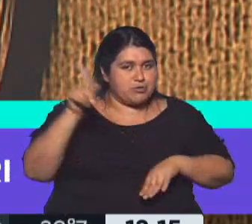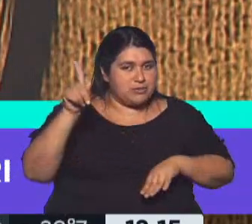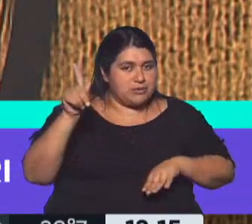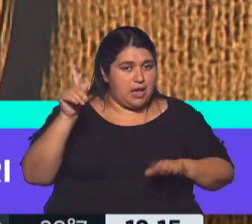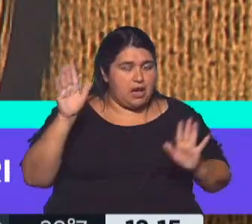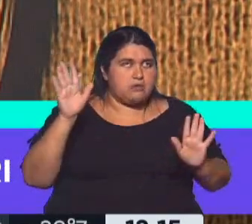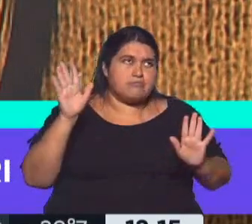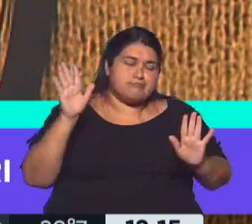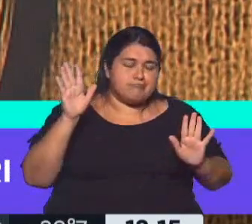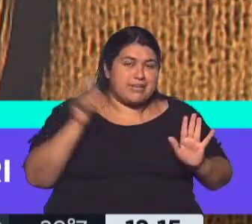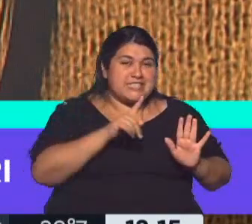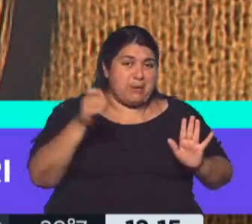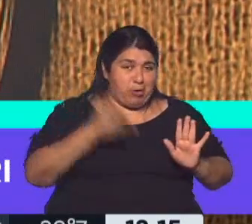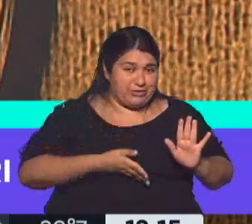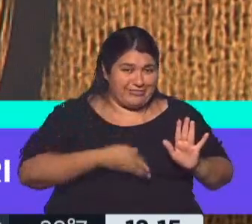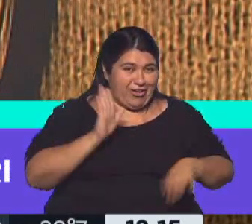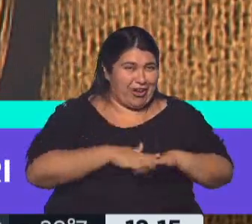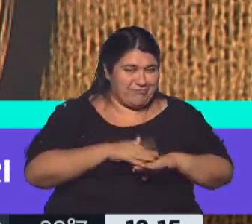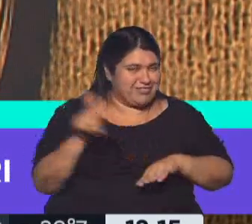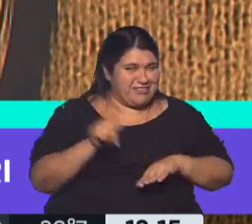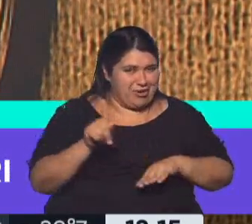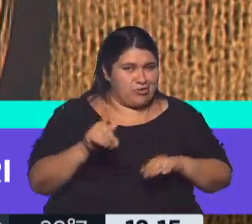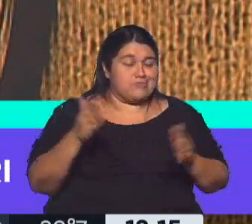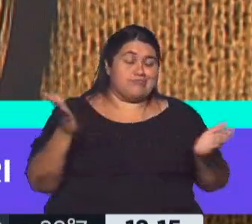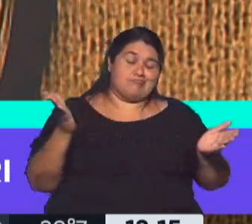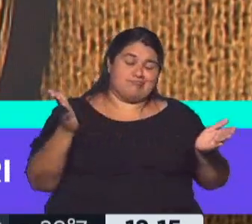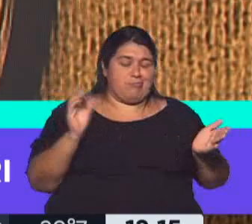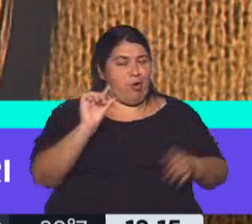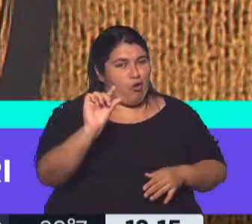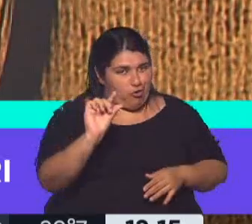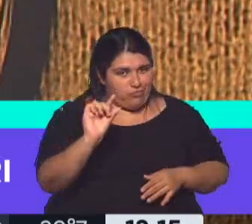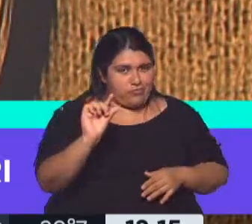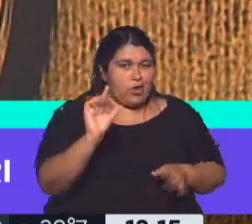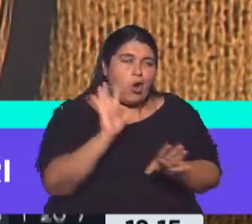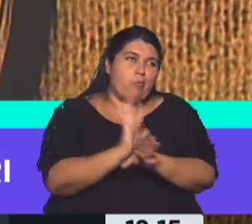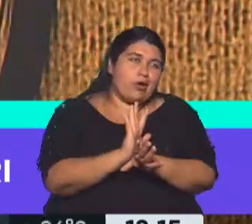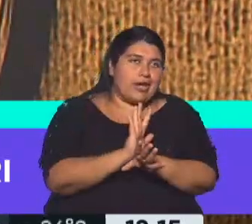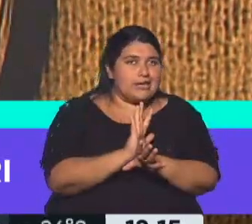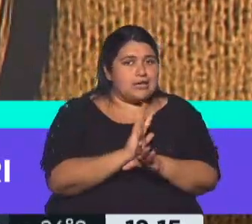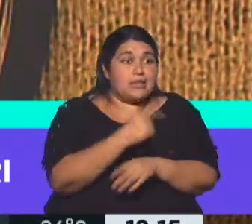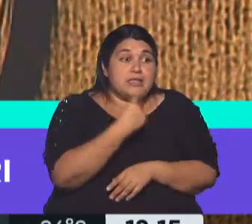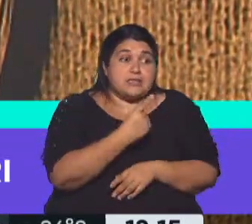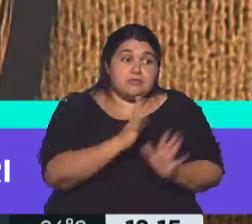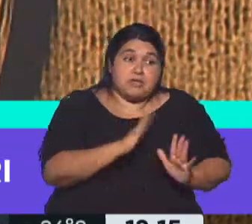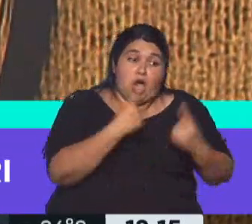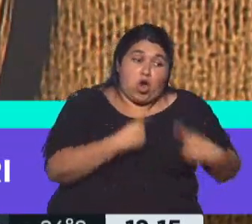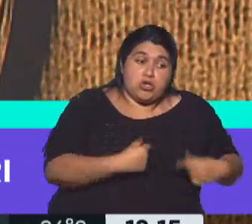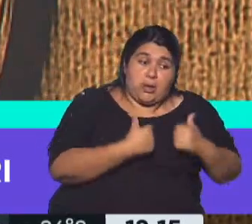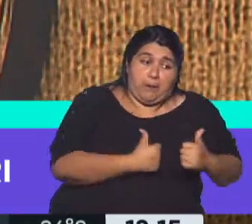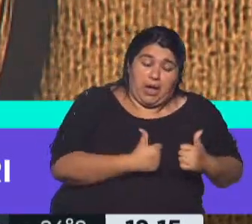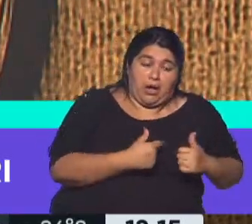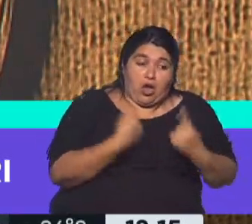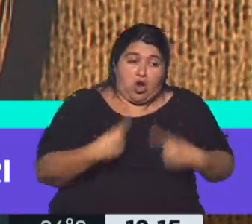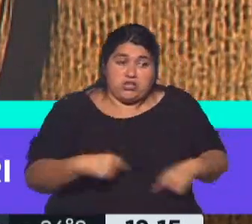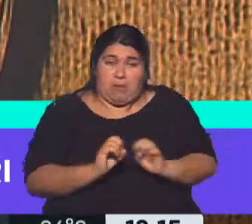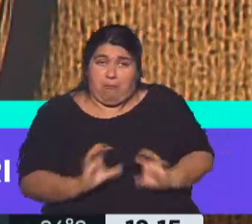tanto. Más bien no. ¿Bien? Hace un doble juego. Dice que hubo cosas que salieron mal, pero en